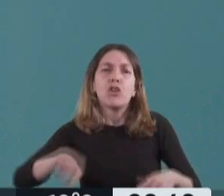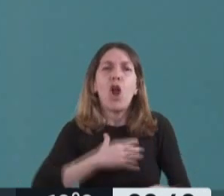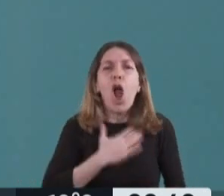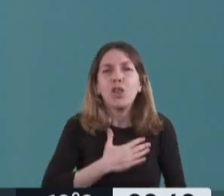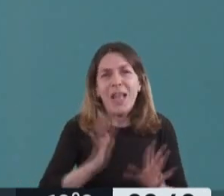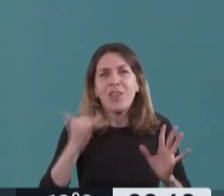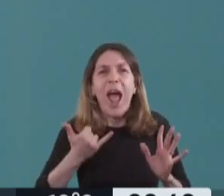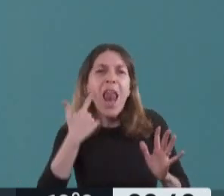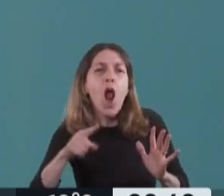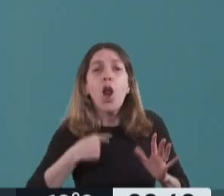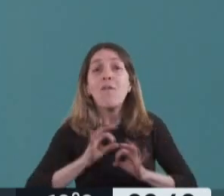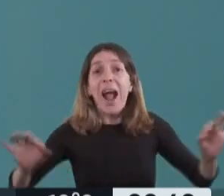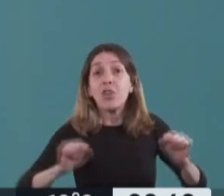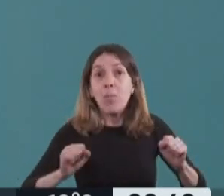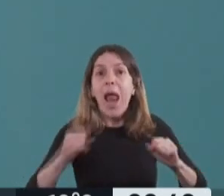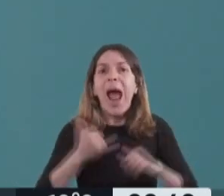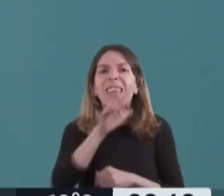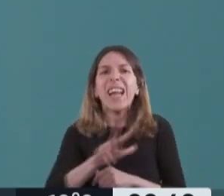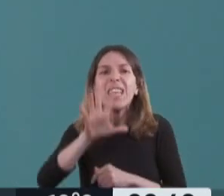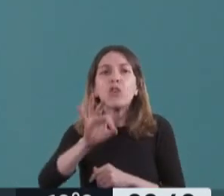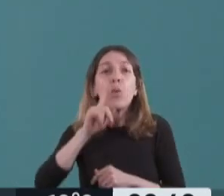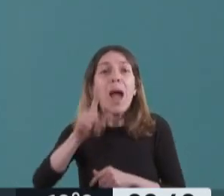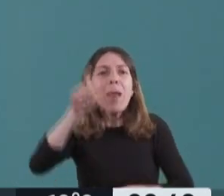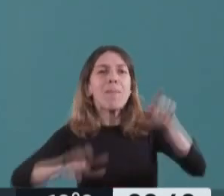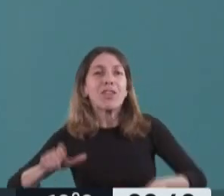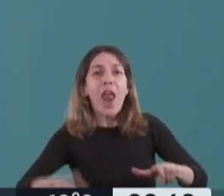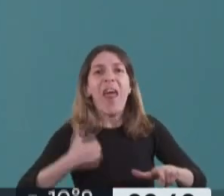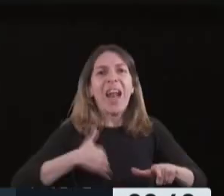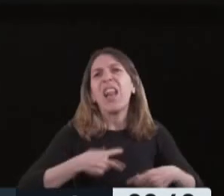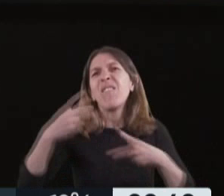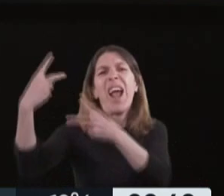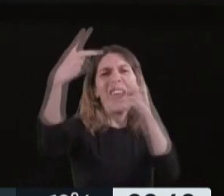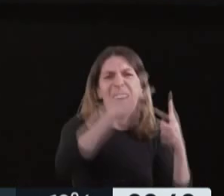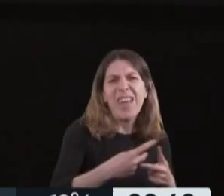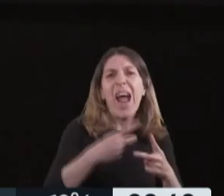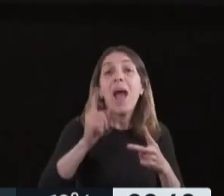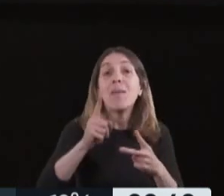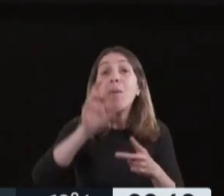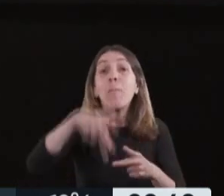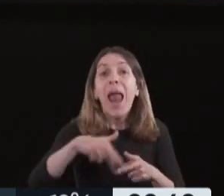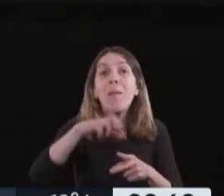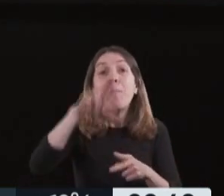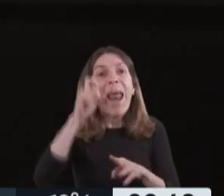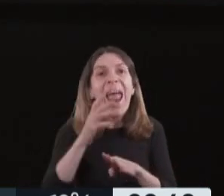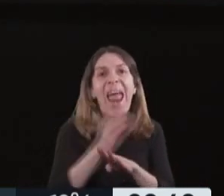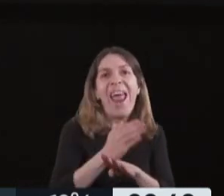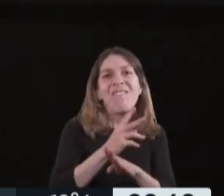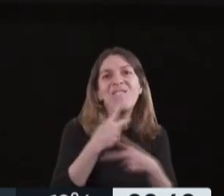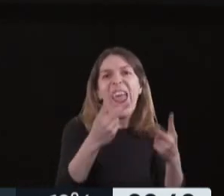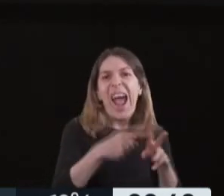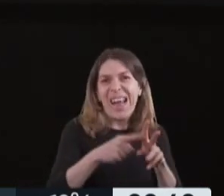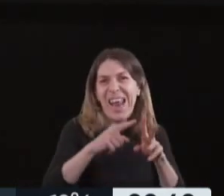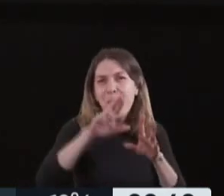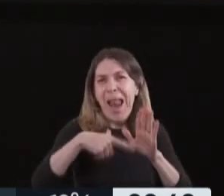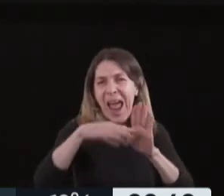en estas vacaciones de invierno todavía 350.000 argentinas y argentinas viajando con el beneficio de pre viaje que del pre viaje 2 digamos del pre